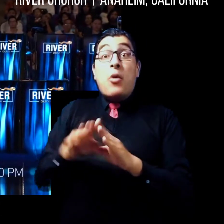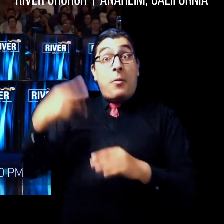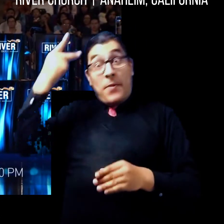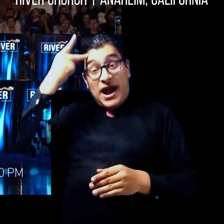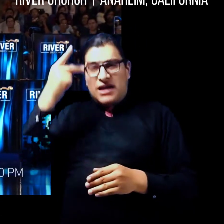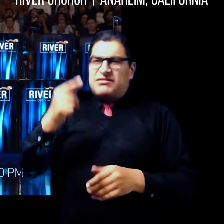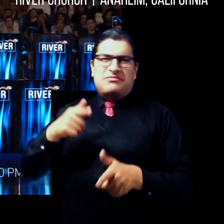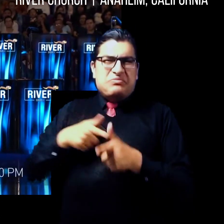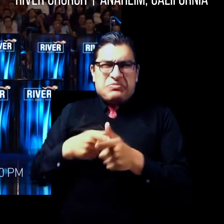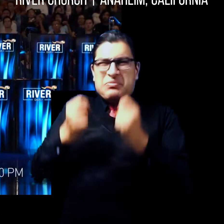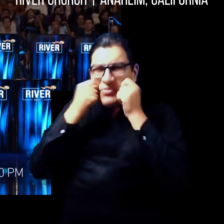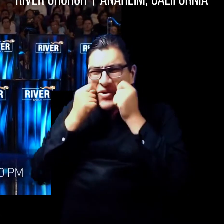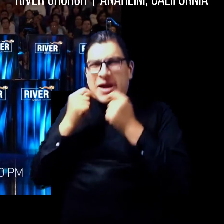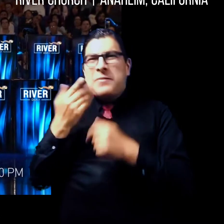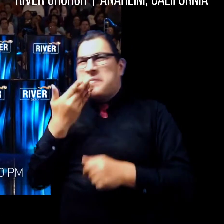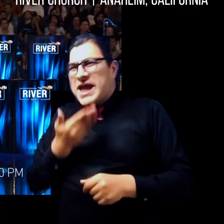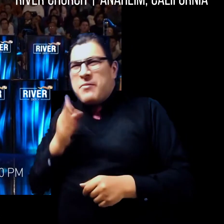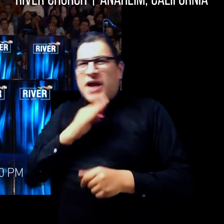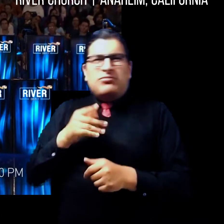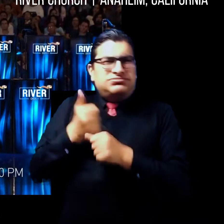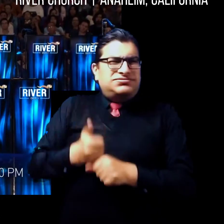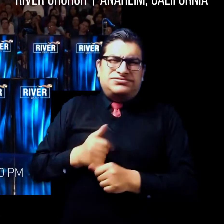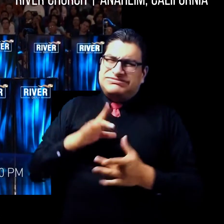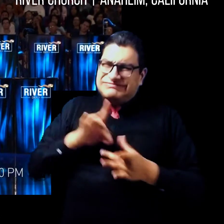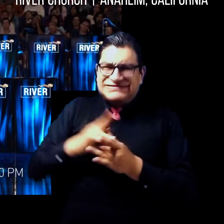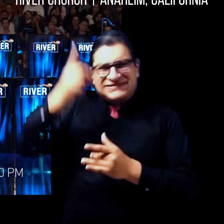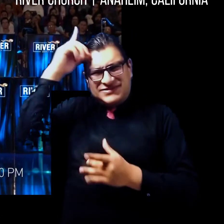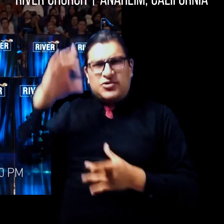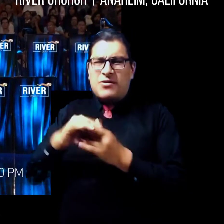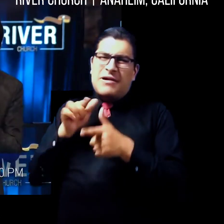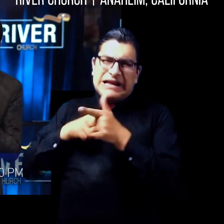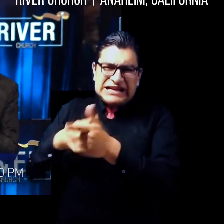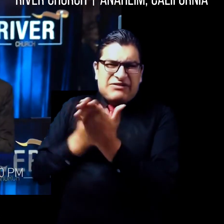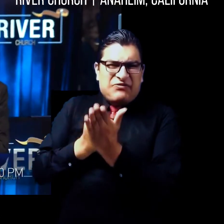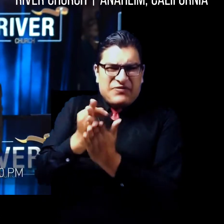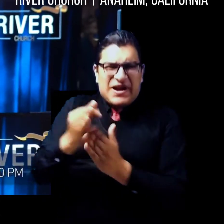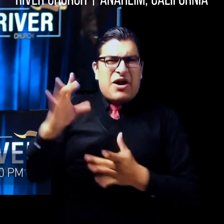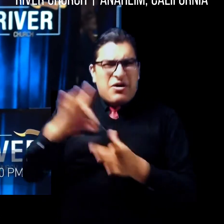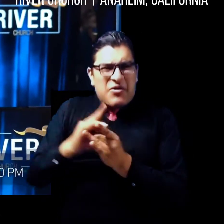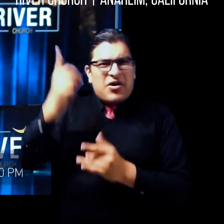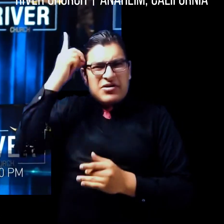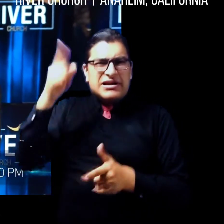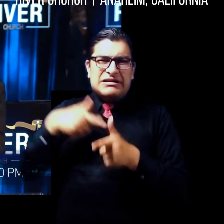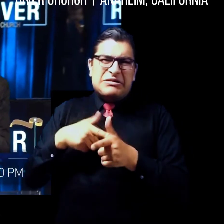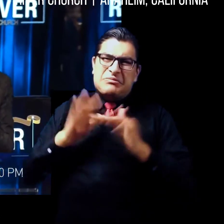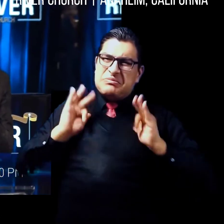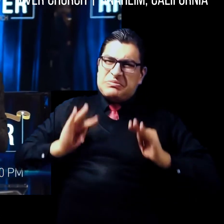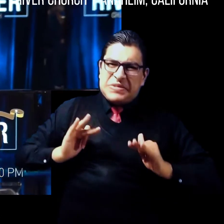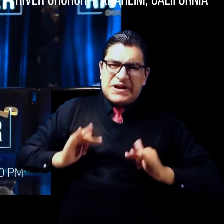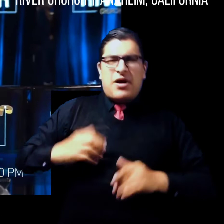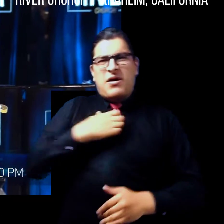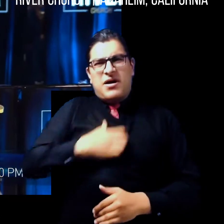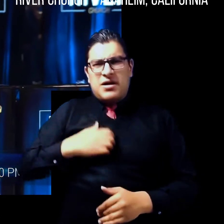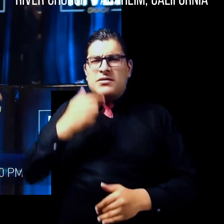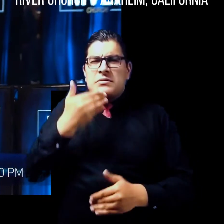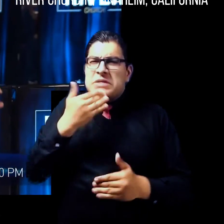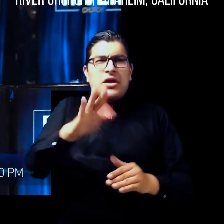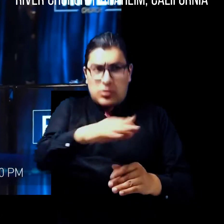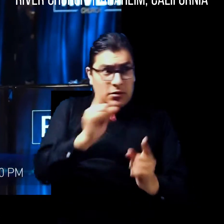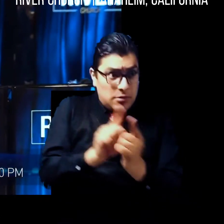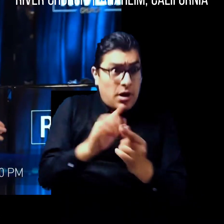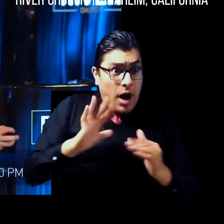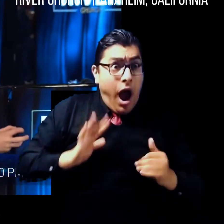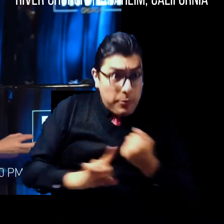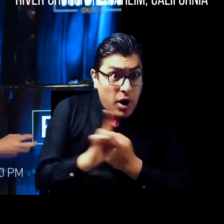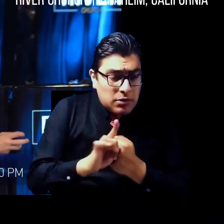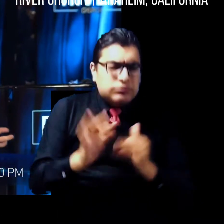es un piloto de tormenta. Bendigo a aquellos que tienen un líder que permanece siempre tranquilo, sereno y te dice todo va a